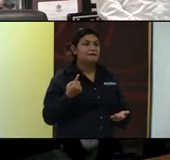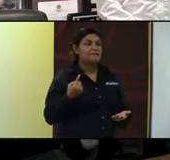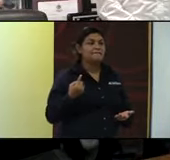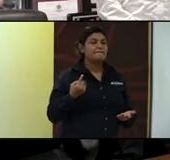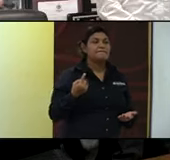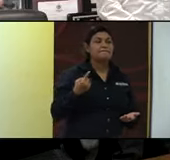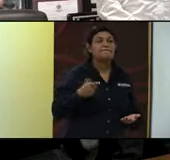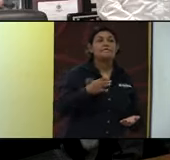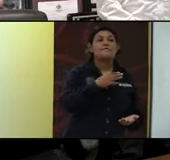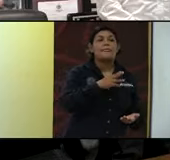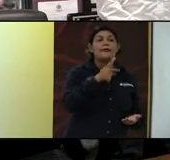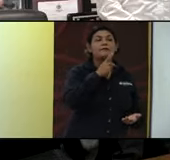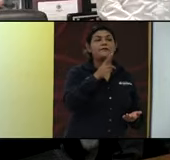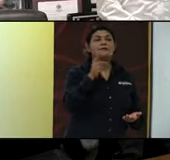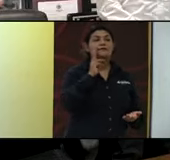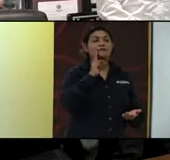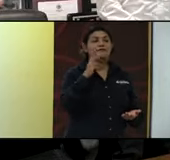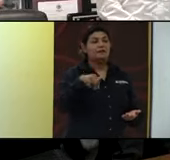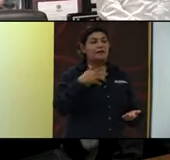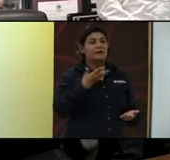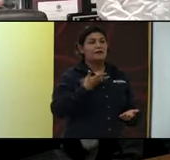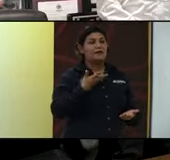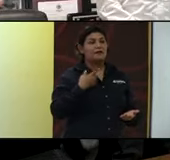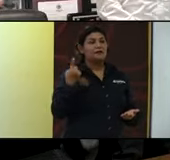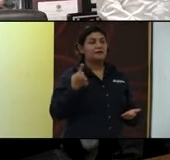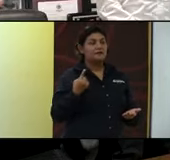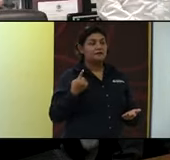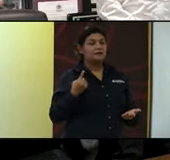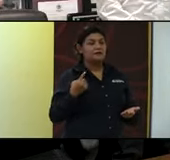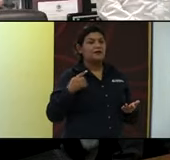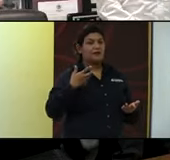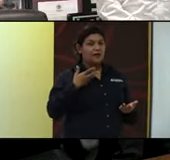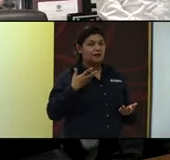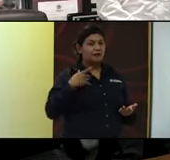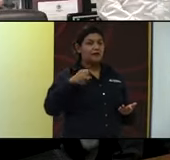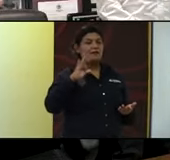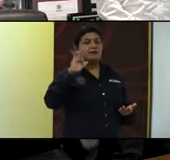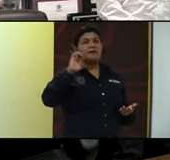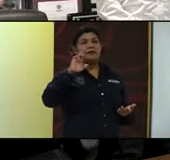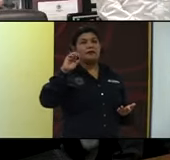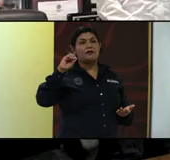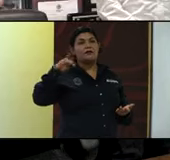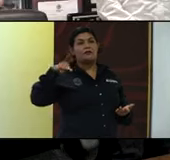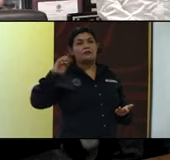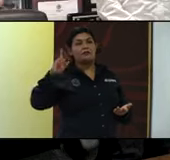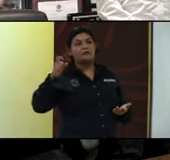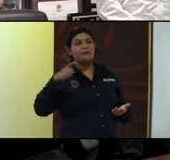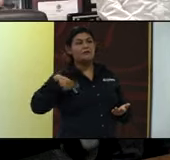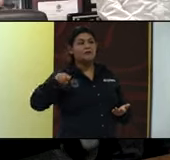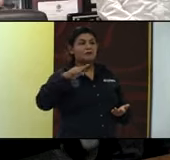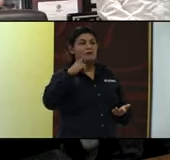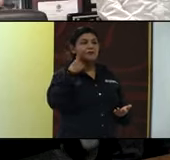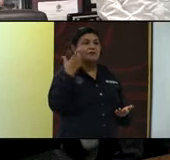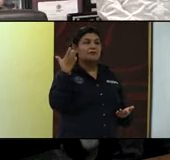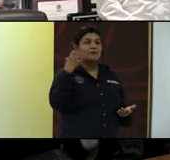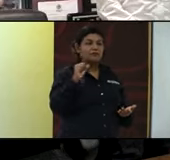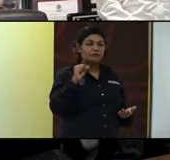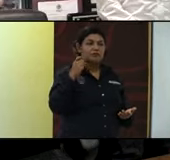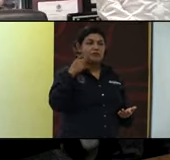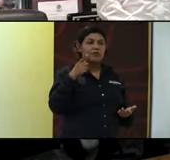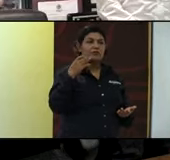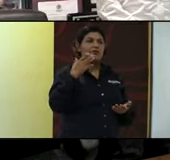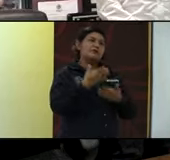la buena noticia que tenemos es que ahora que estuvieron los señores de Ferromex, vinieron a confirmarnos una solicitud que